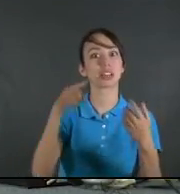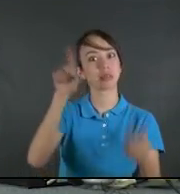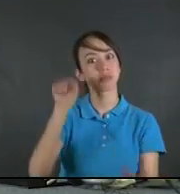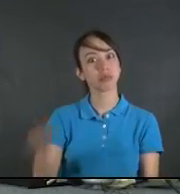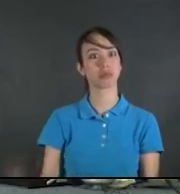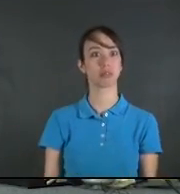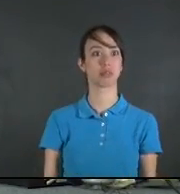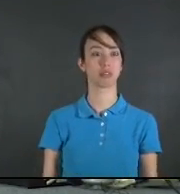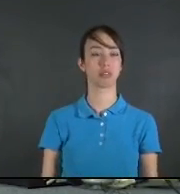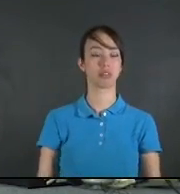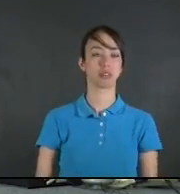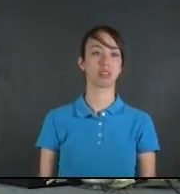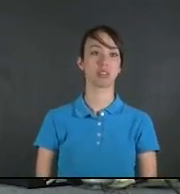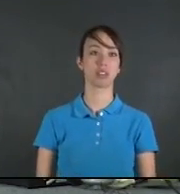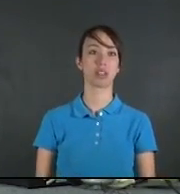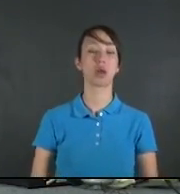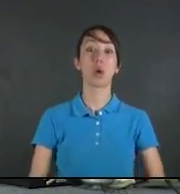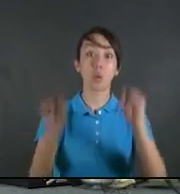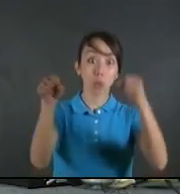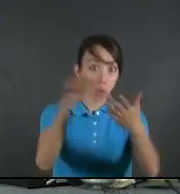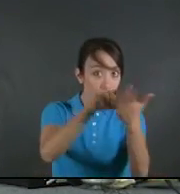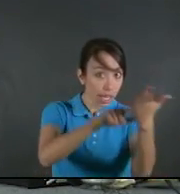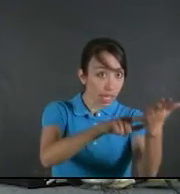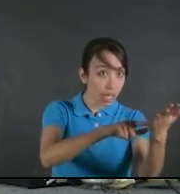le dije puedo